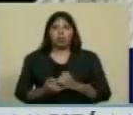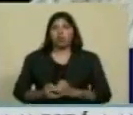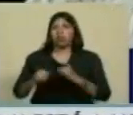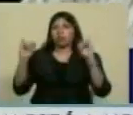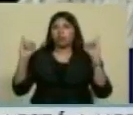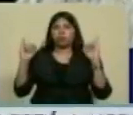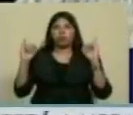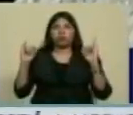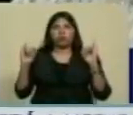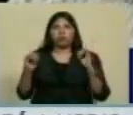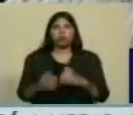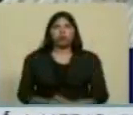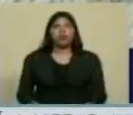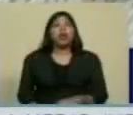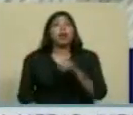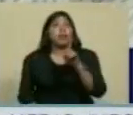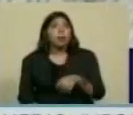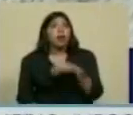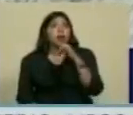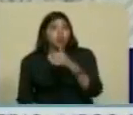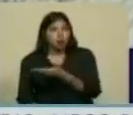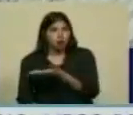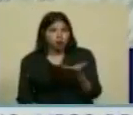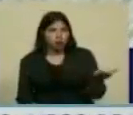También queremos decir que